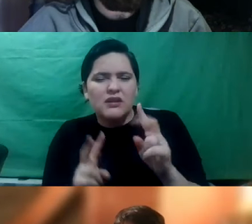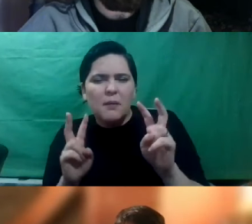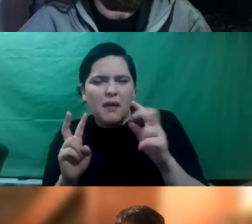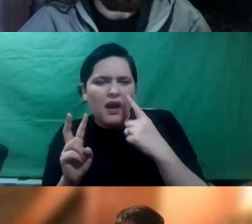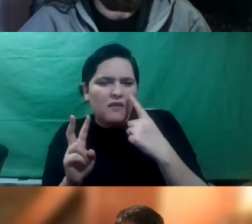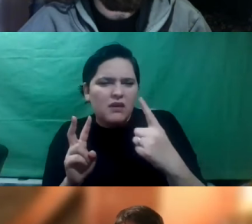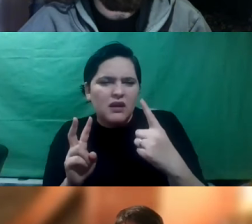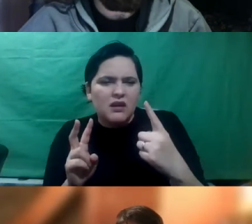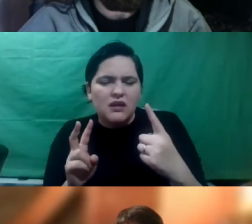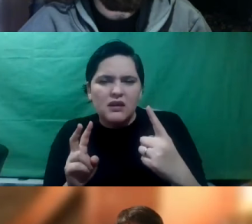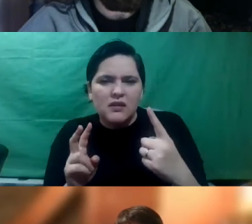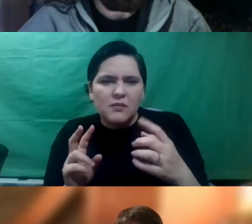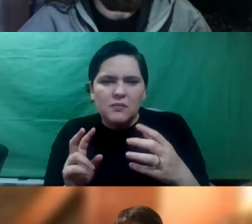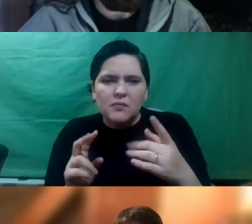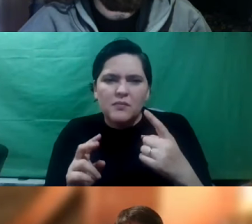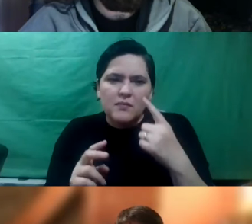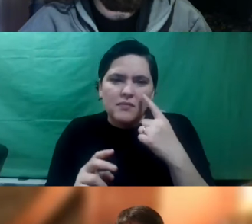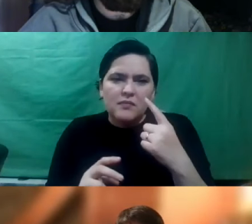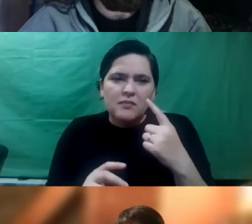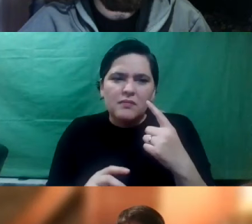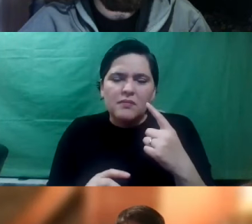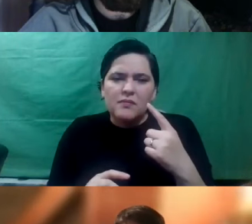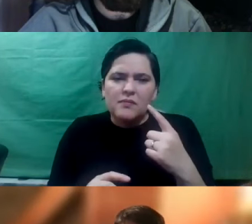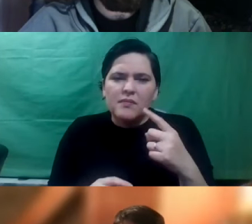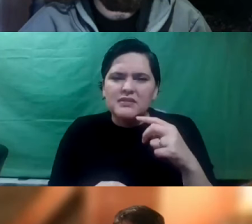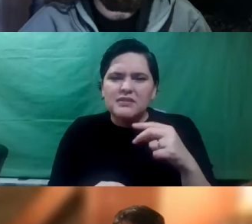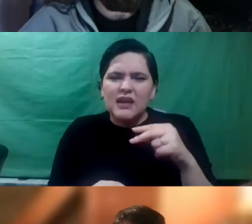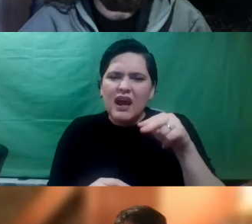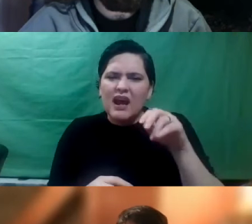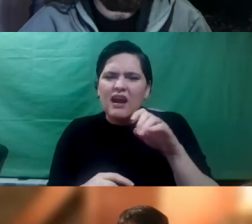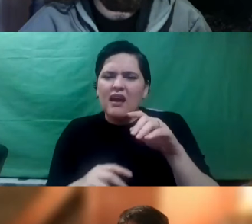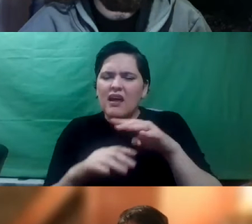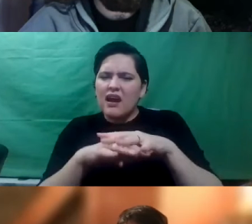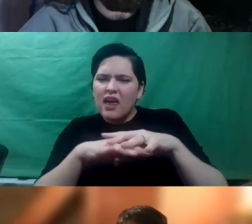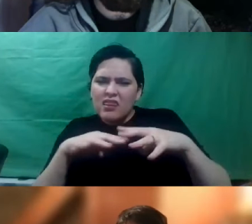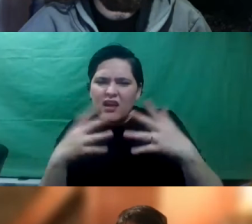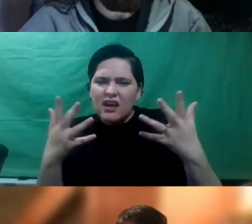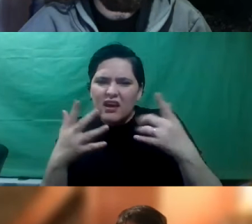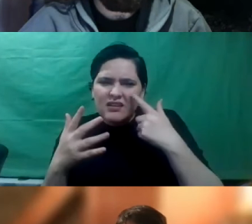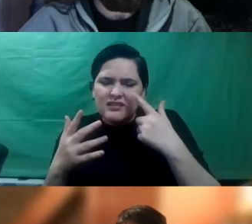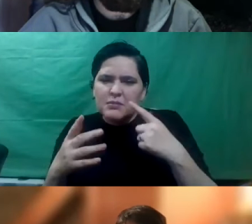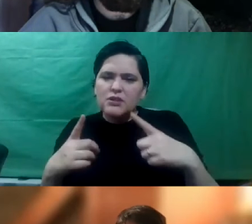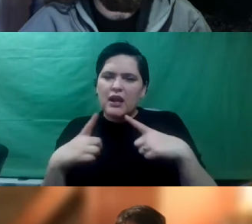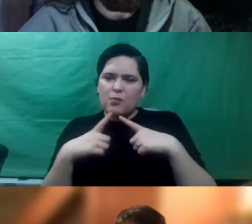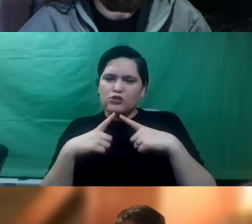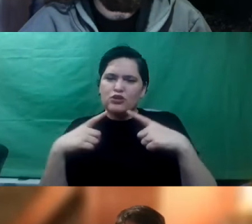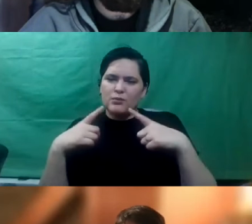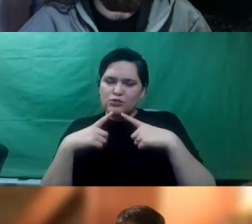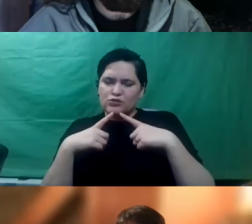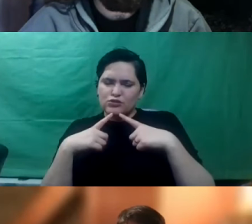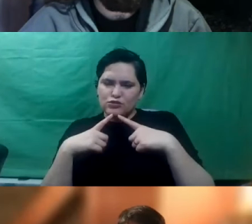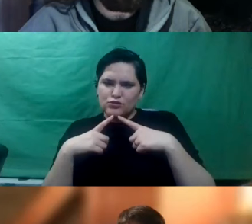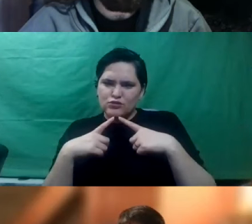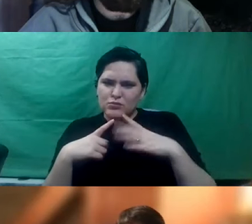porque, a ver, yo entiendo que al menos el Default Mode Network es la red que funciona por defecto cuando uno está en estado de reposo, pero la pregunta